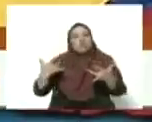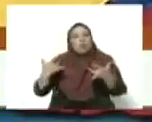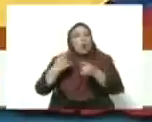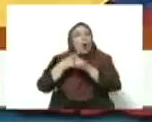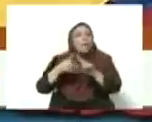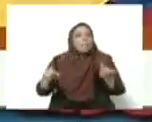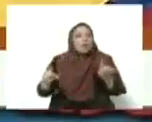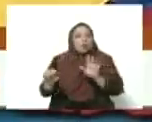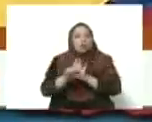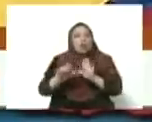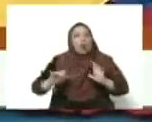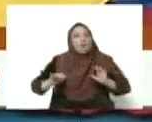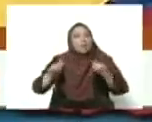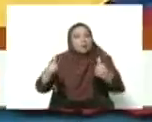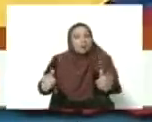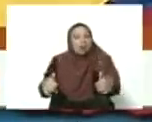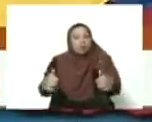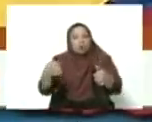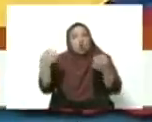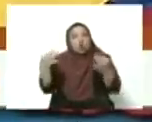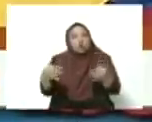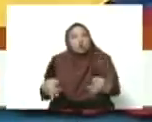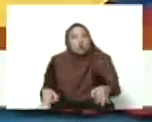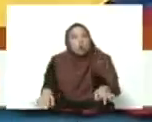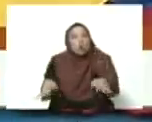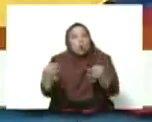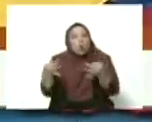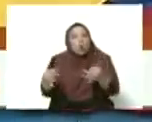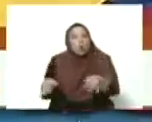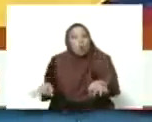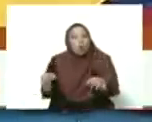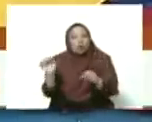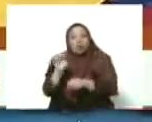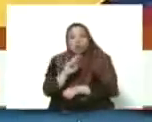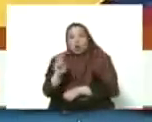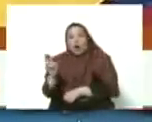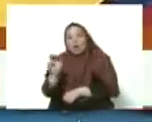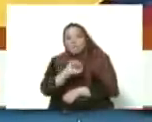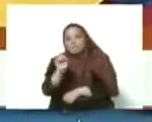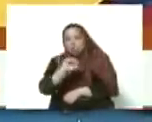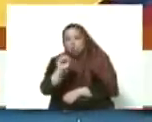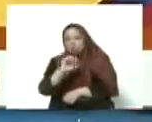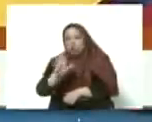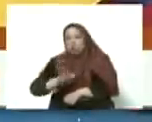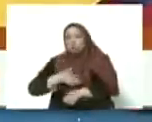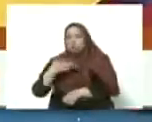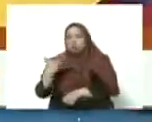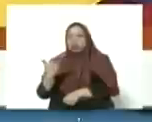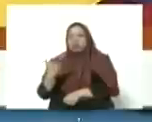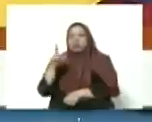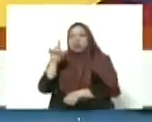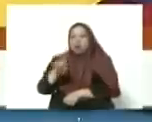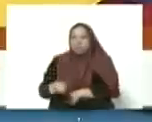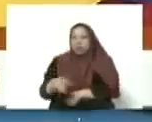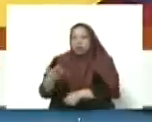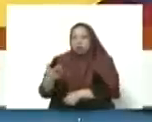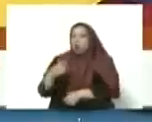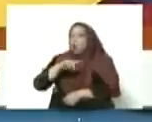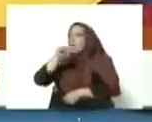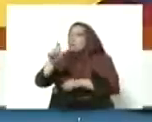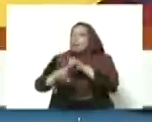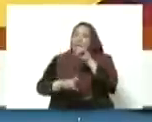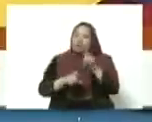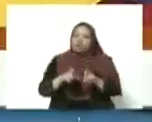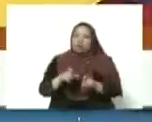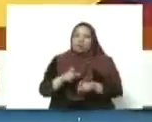¿Cuándo podremos empezar a ver el normal recorrido del transporte de carga y por qué puentes? Y además quisiéramos preguntarle, porque